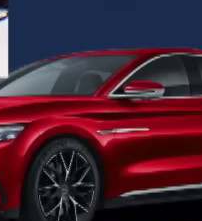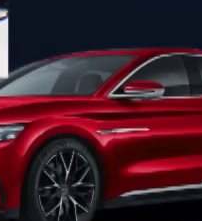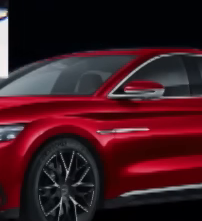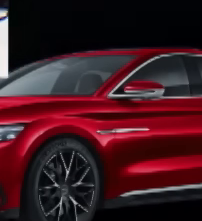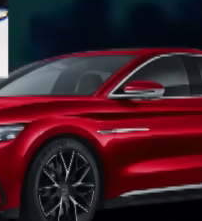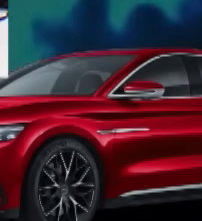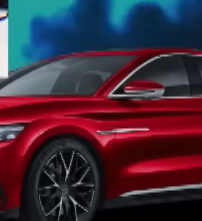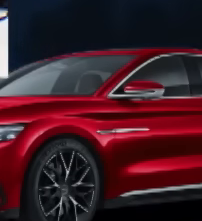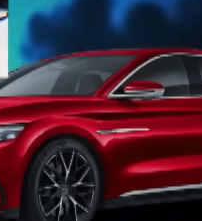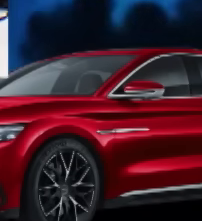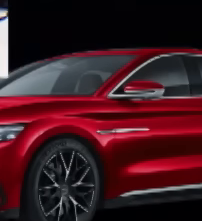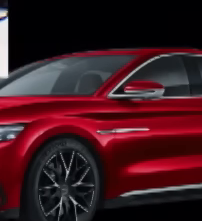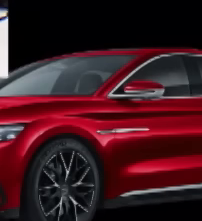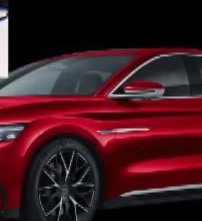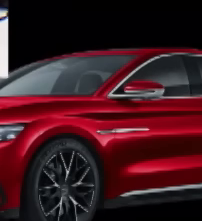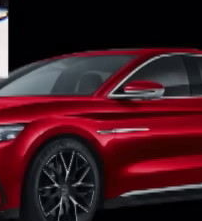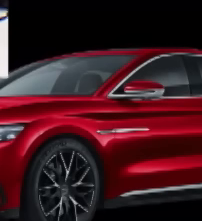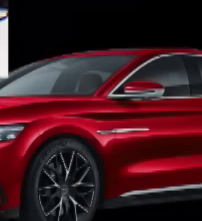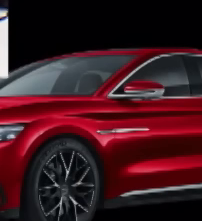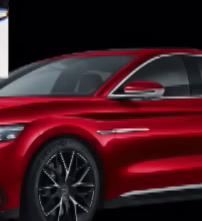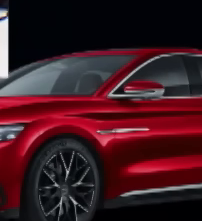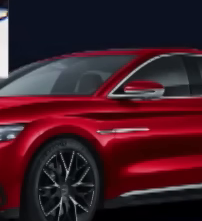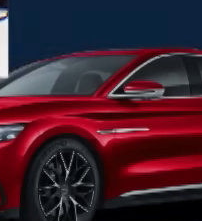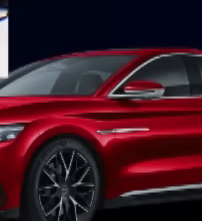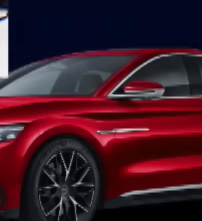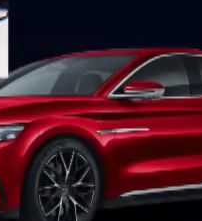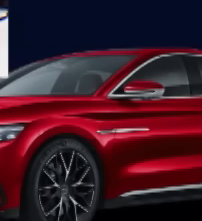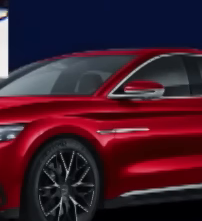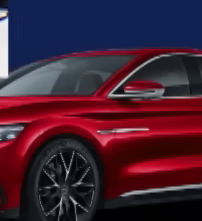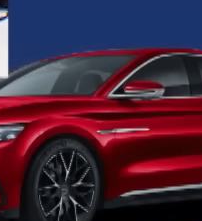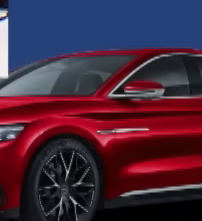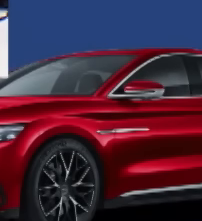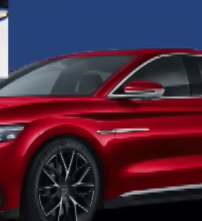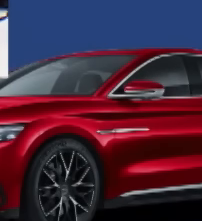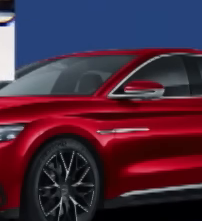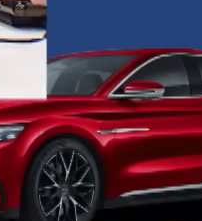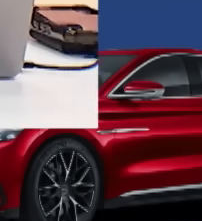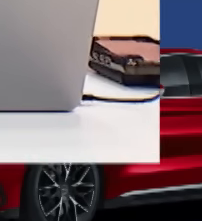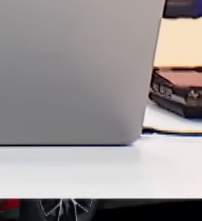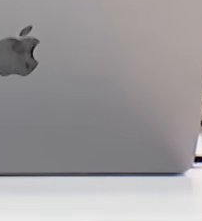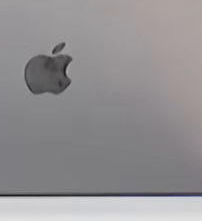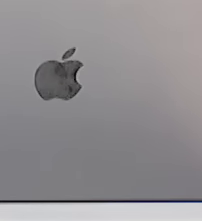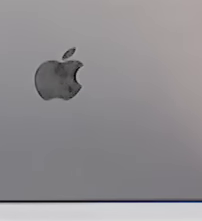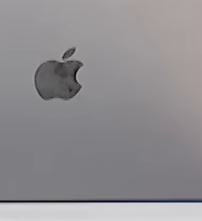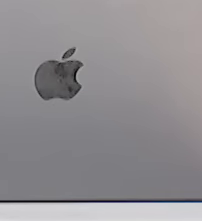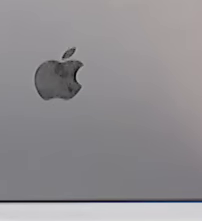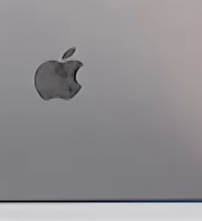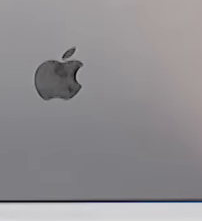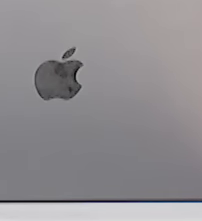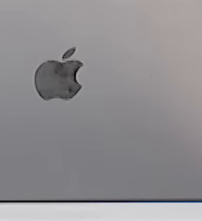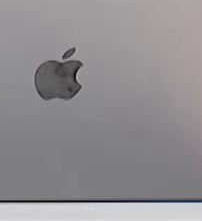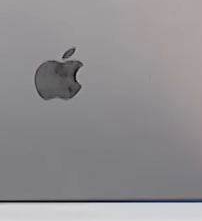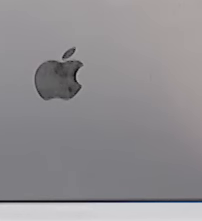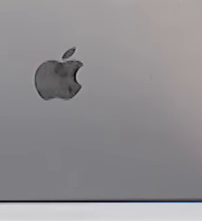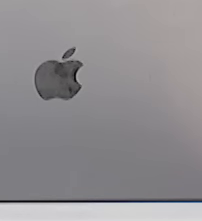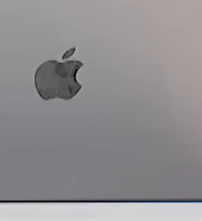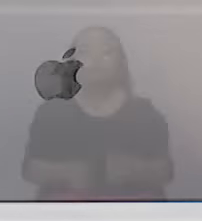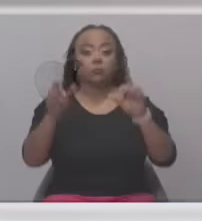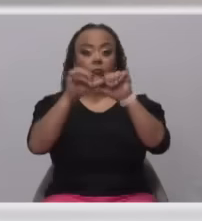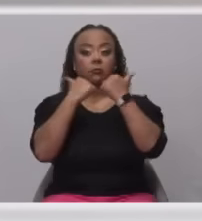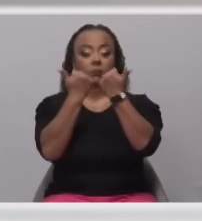este impresionante vehículo eléctrico vamos a ir a la pausa con la